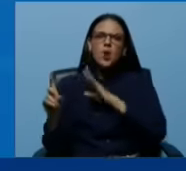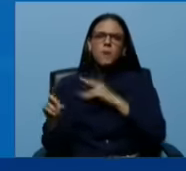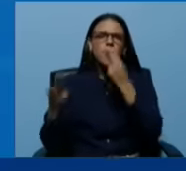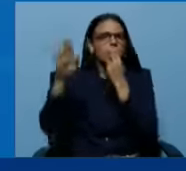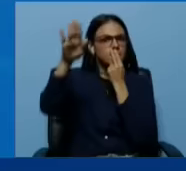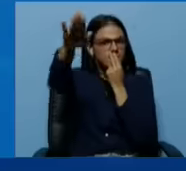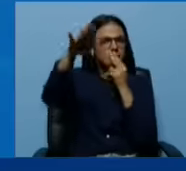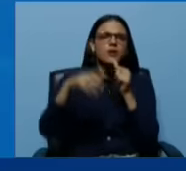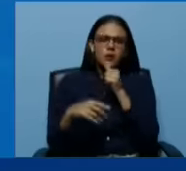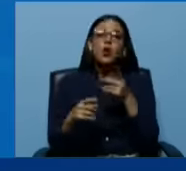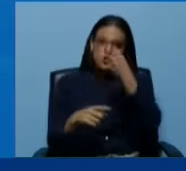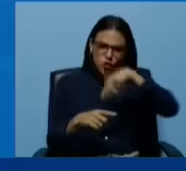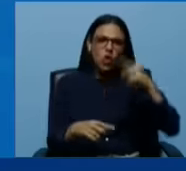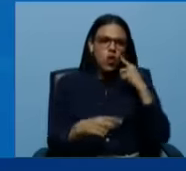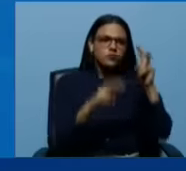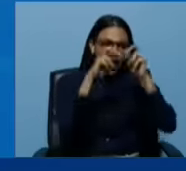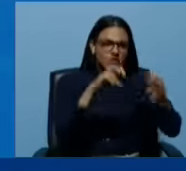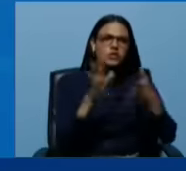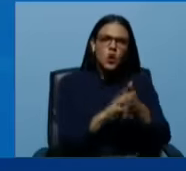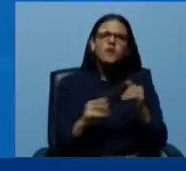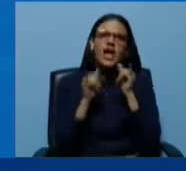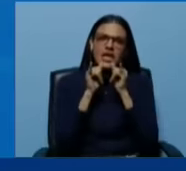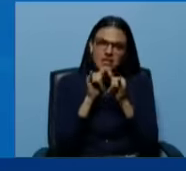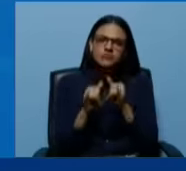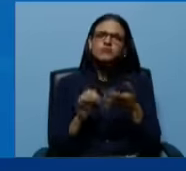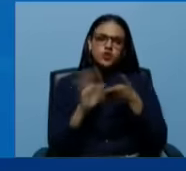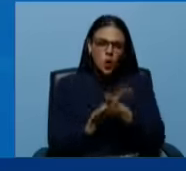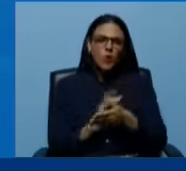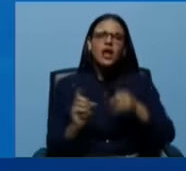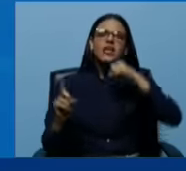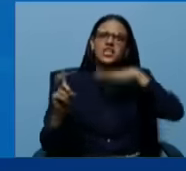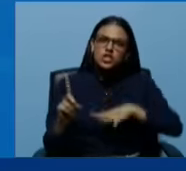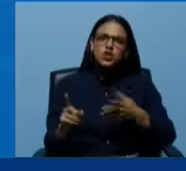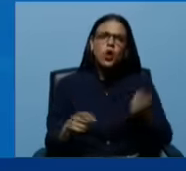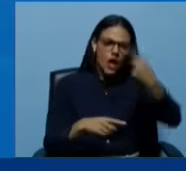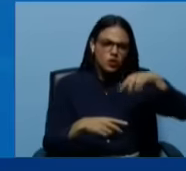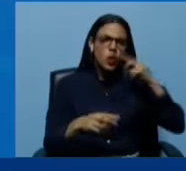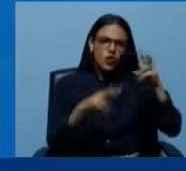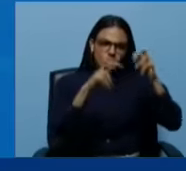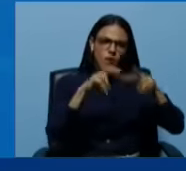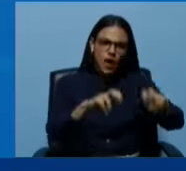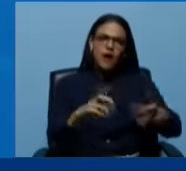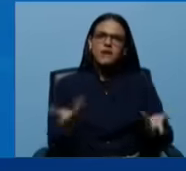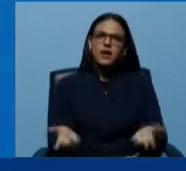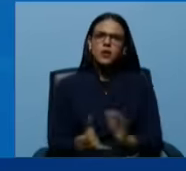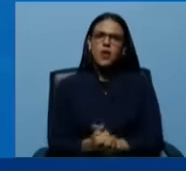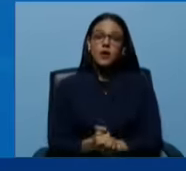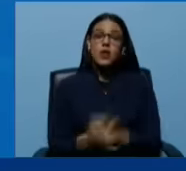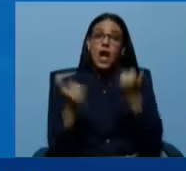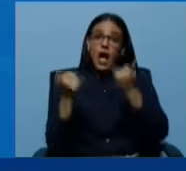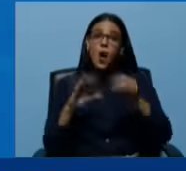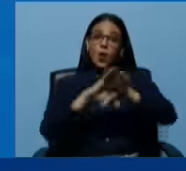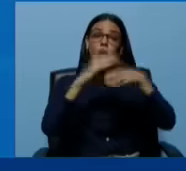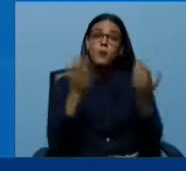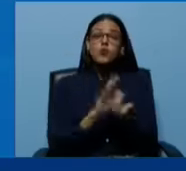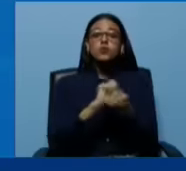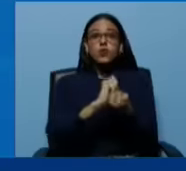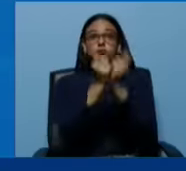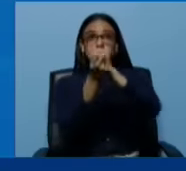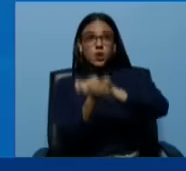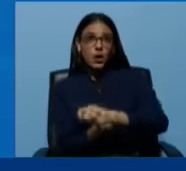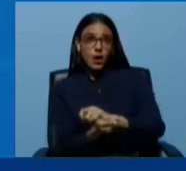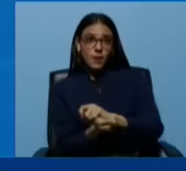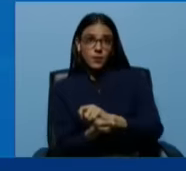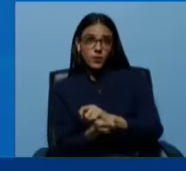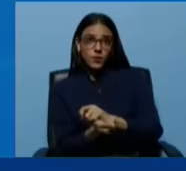Investiguen un poquito para que se den cuenta. Hoy el mundo ha cambiado. Hoy